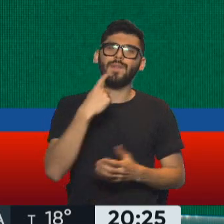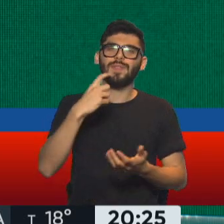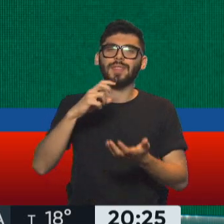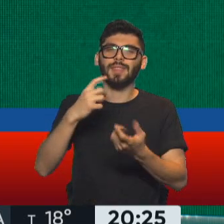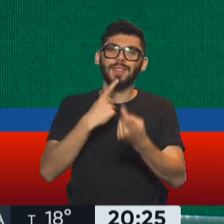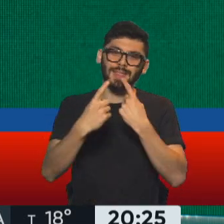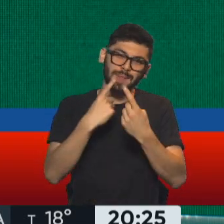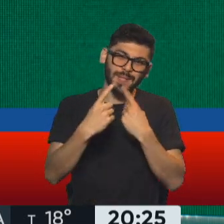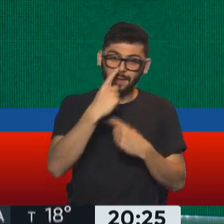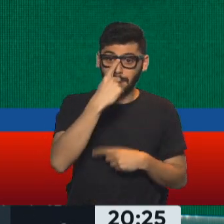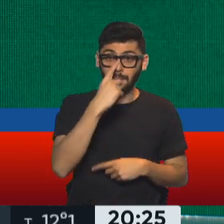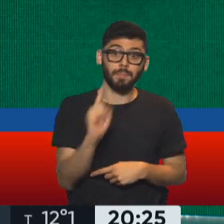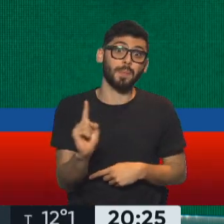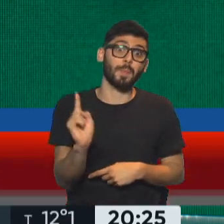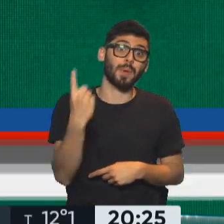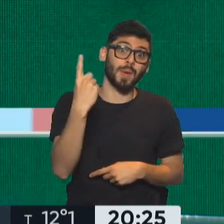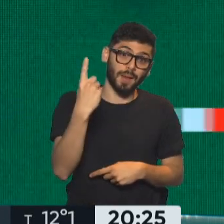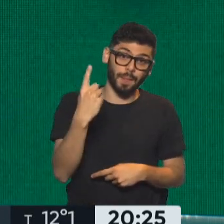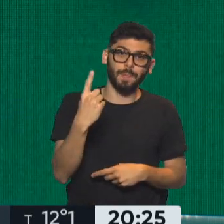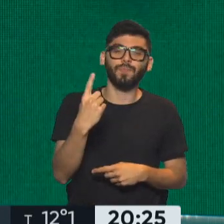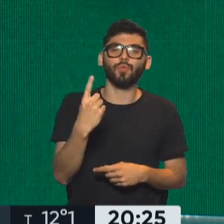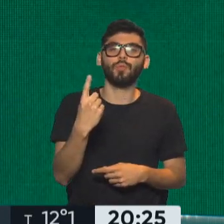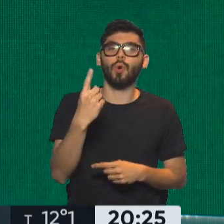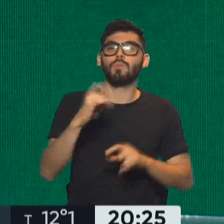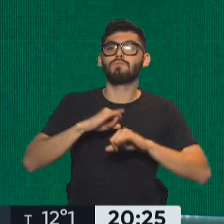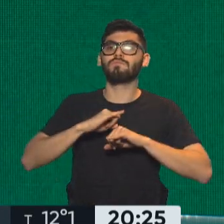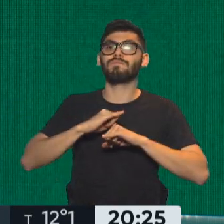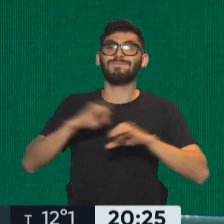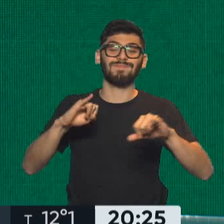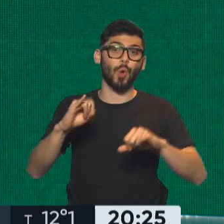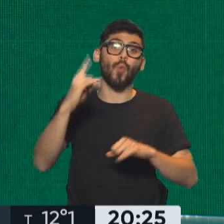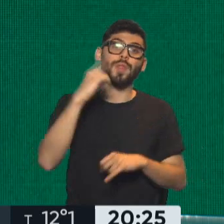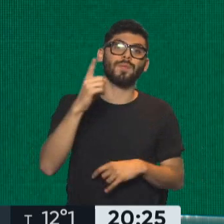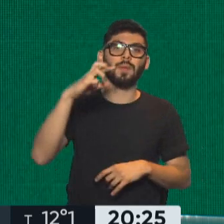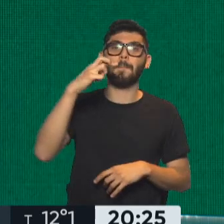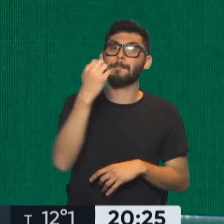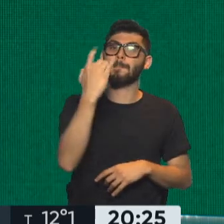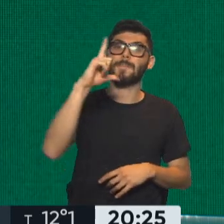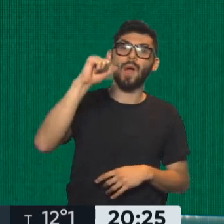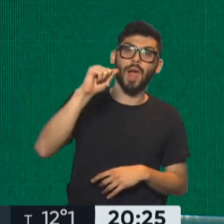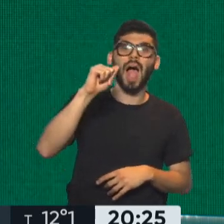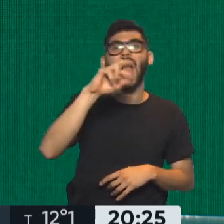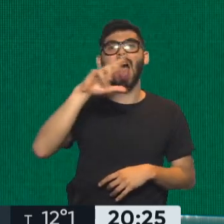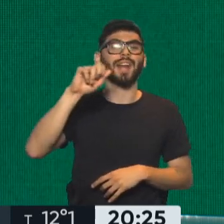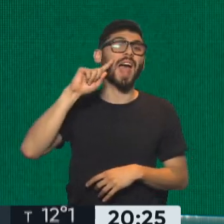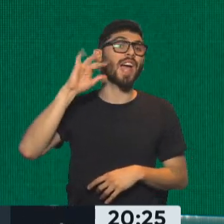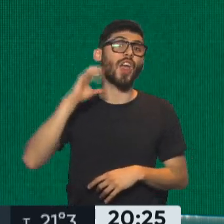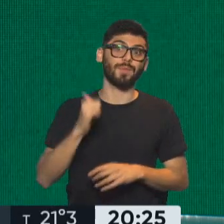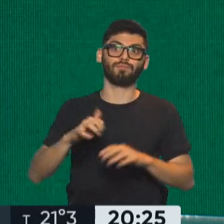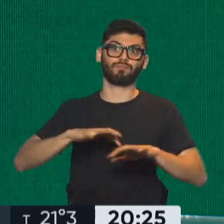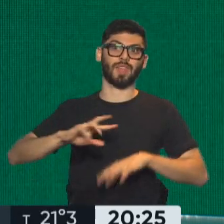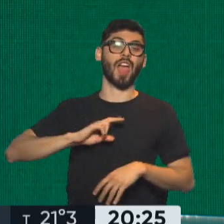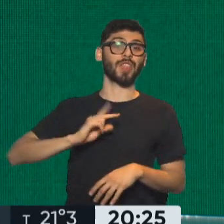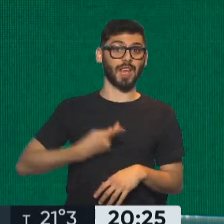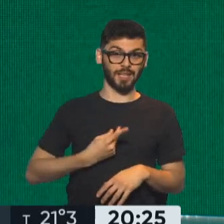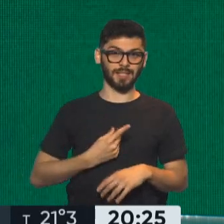ser la primera de tantos. Un día en la vida de un candidato. Hoy es una candidata, Paula Arraigada, activista trans, precandidata a